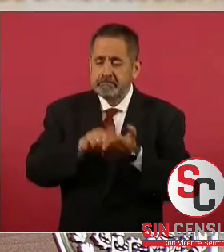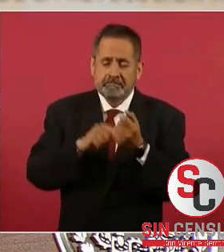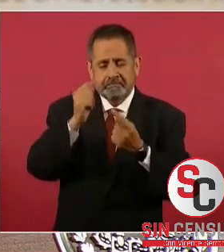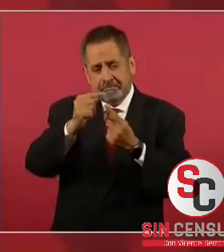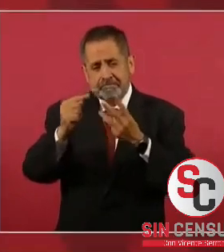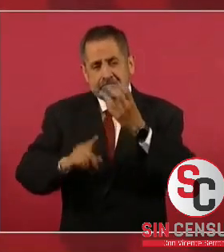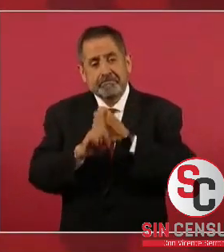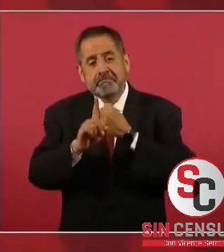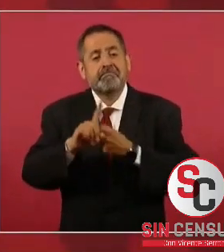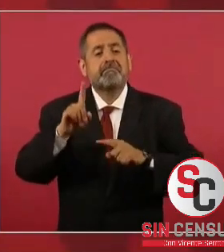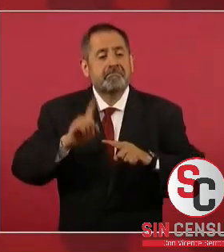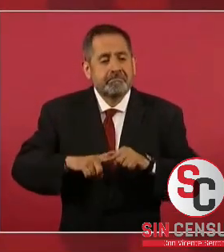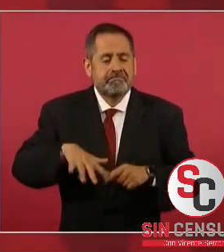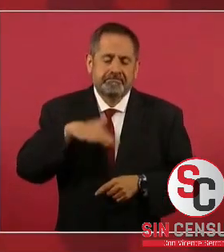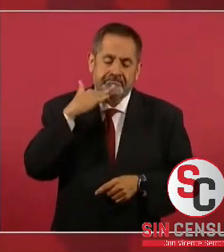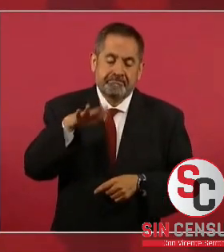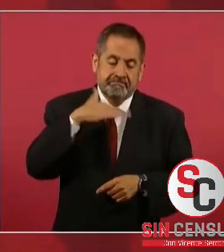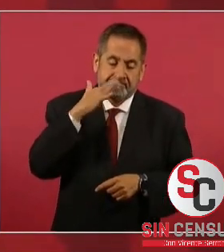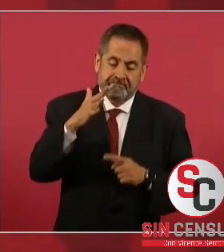males.